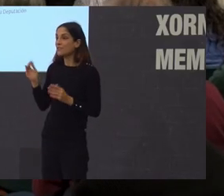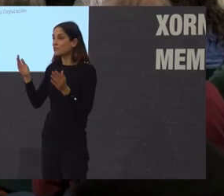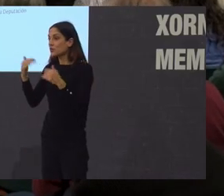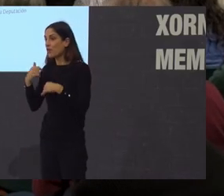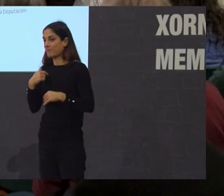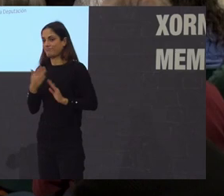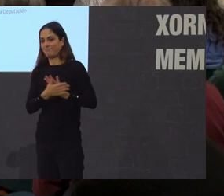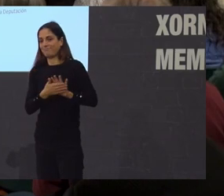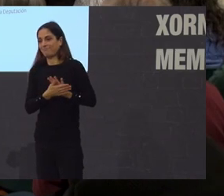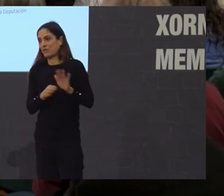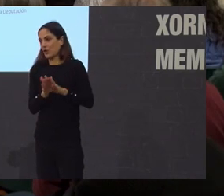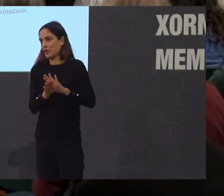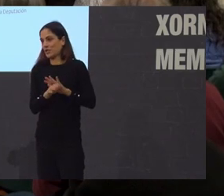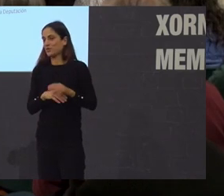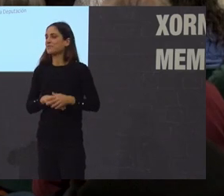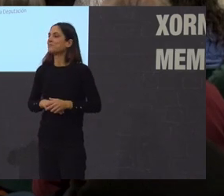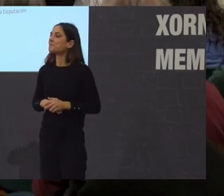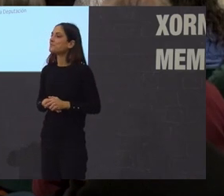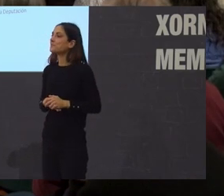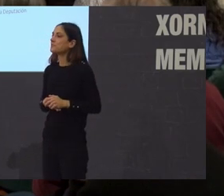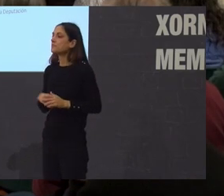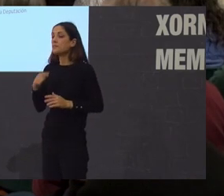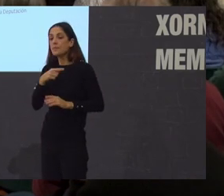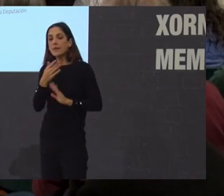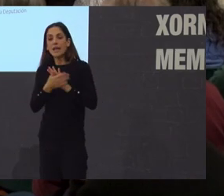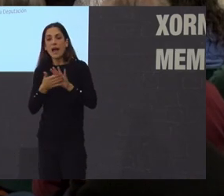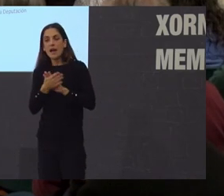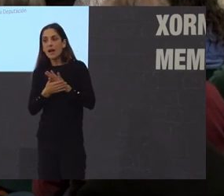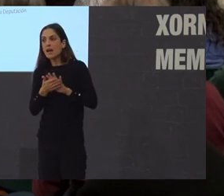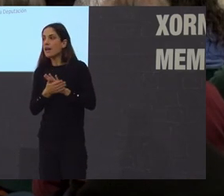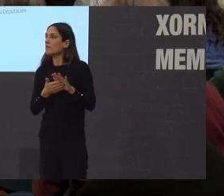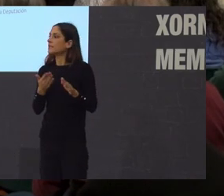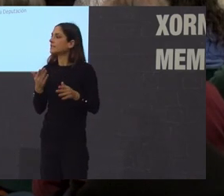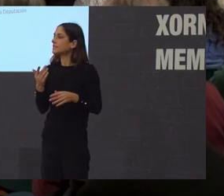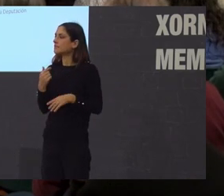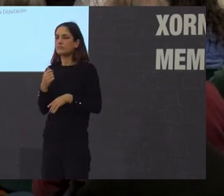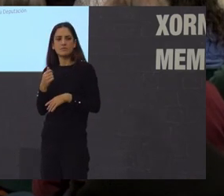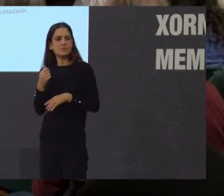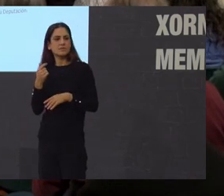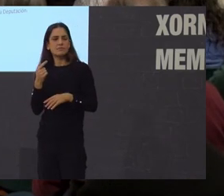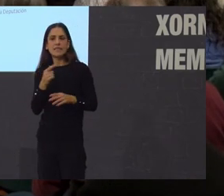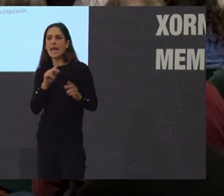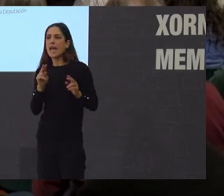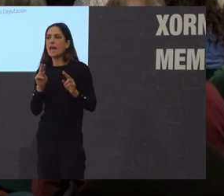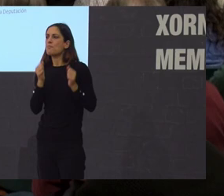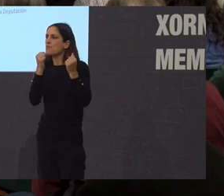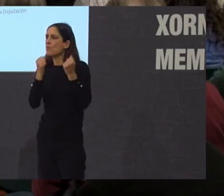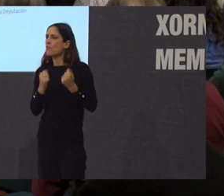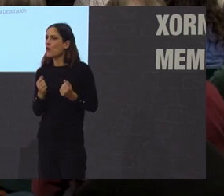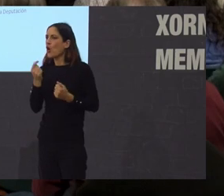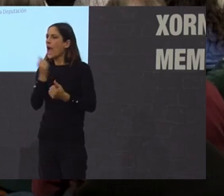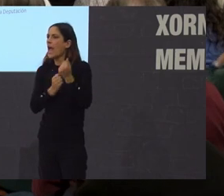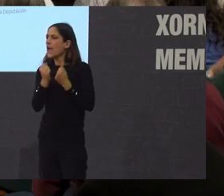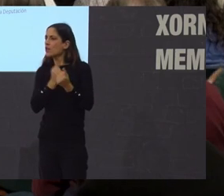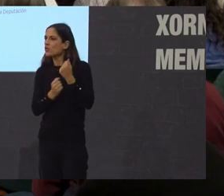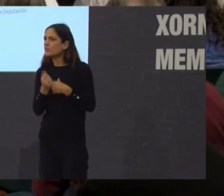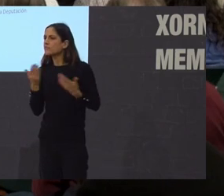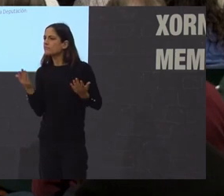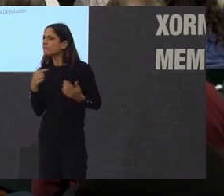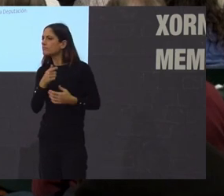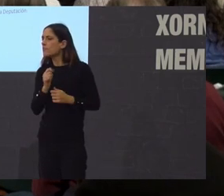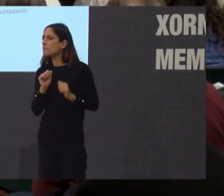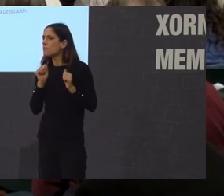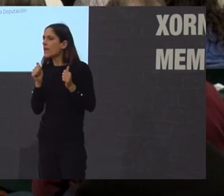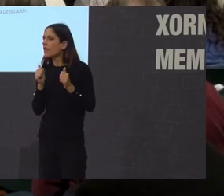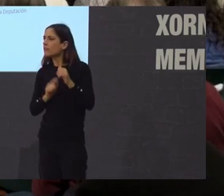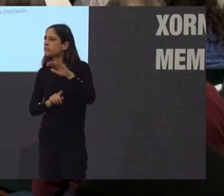Antonio. Falas das oligarquías e desas élites económicas e incluso empezas a tecer alguna rede e